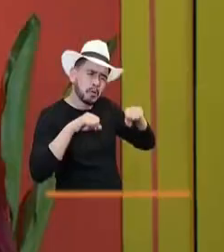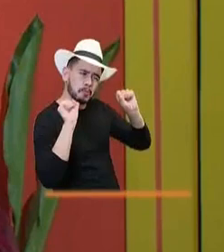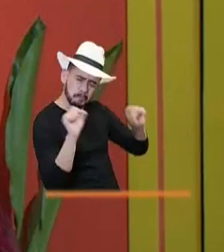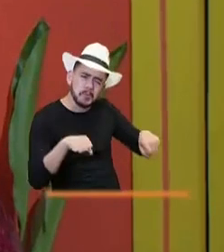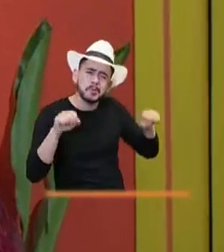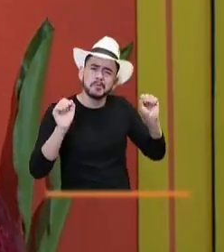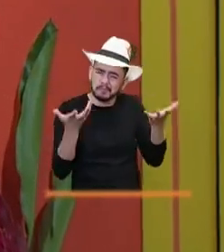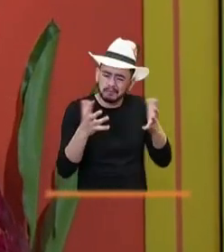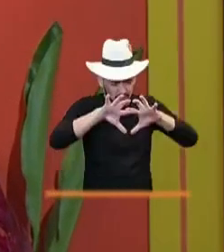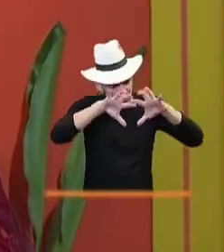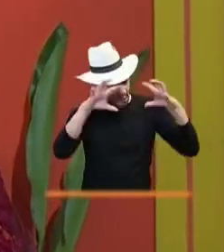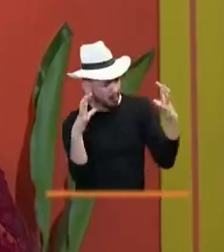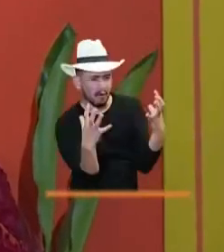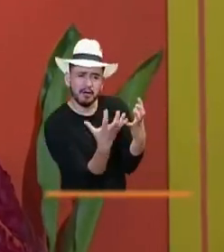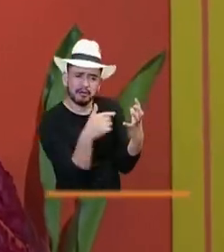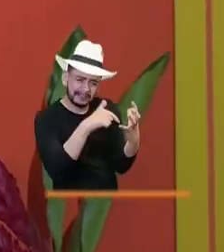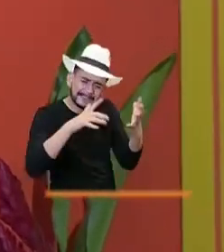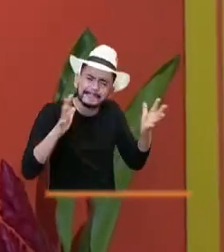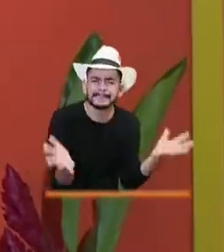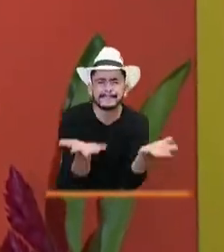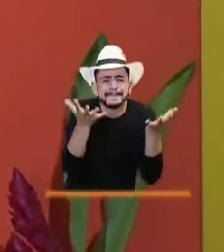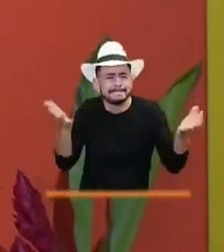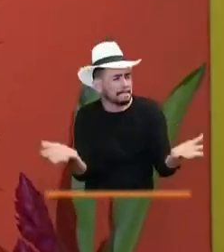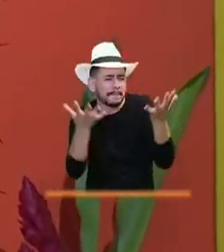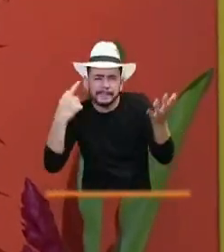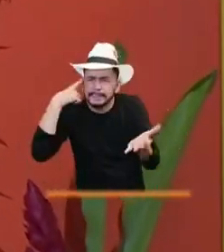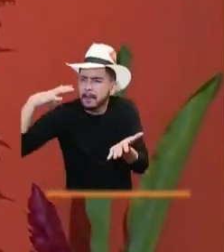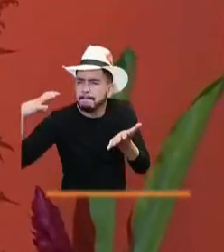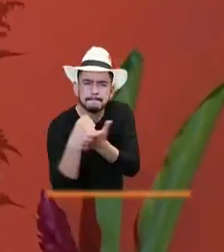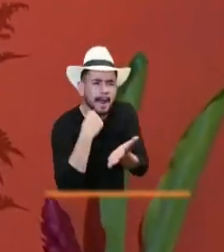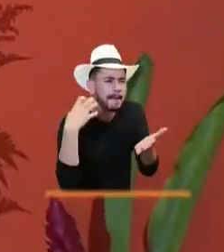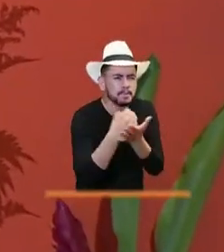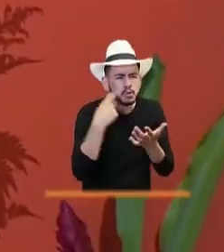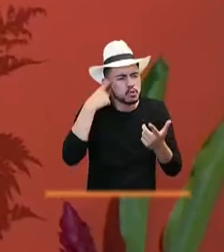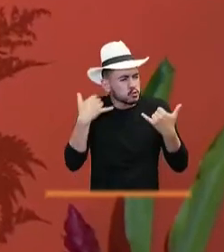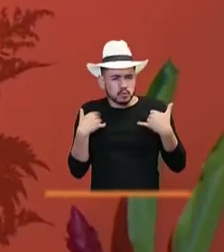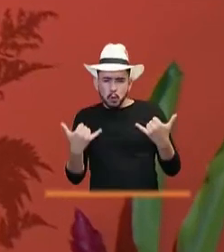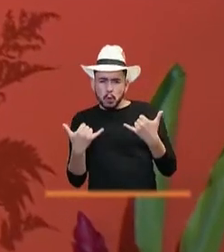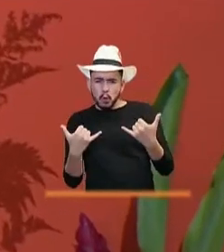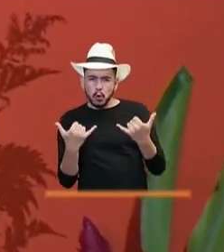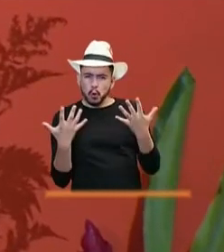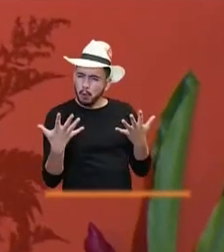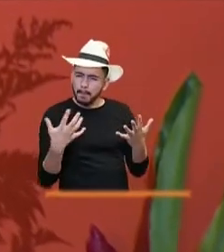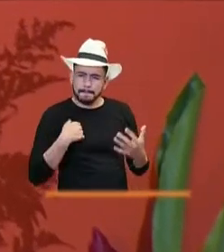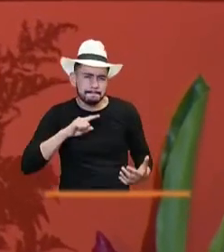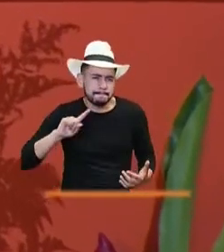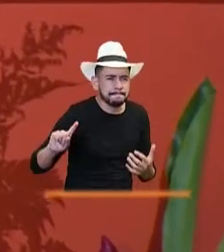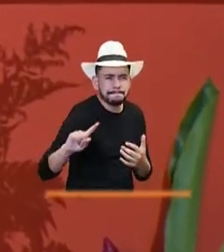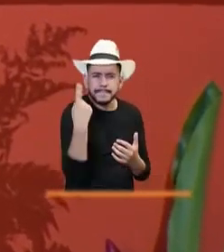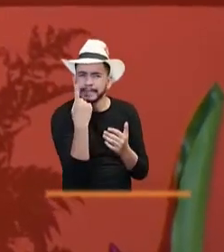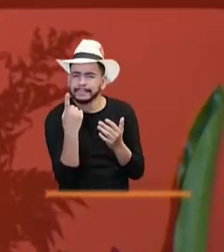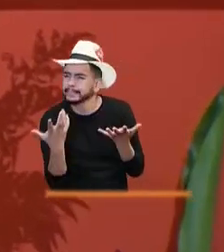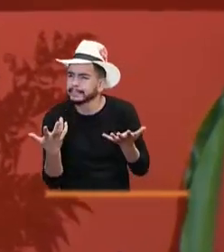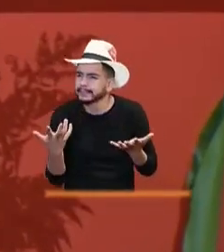mundo y quedar de campeón para cumplir el anhelo que llevo en